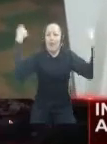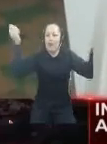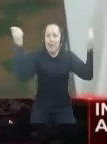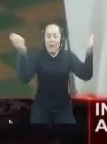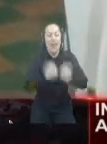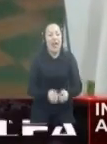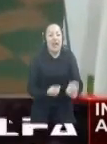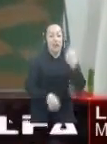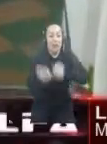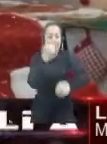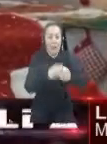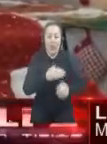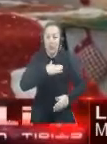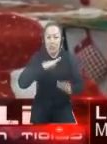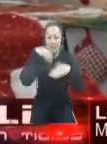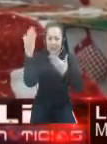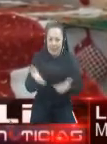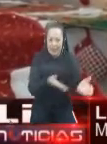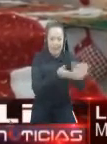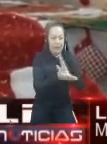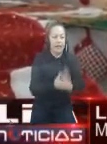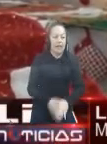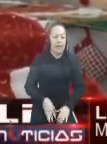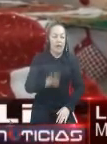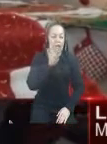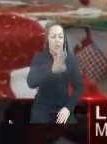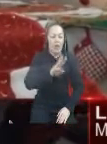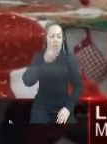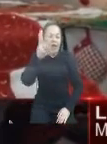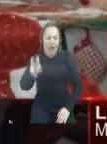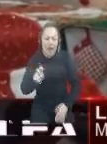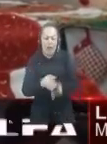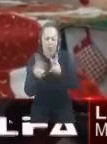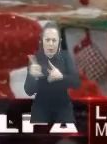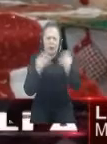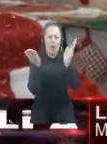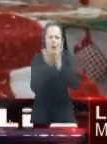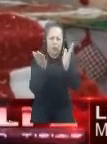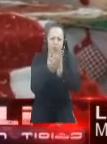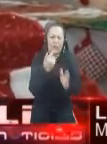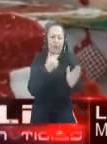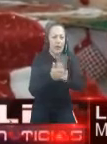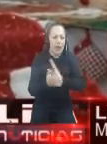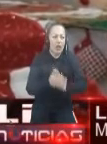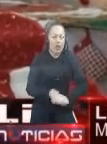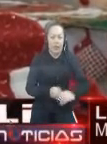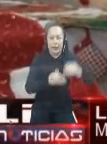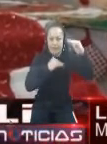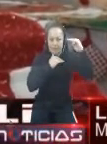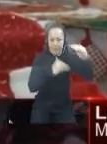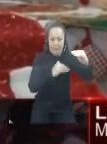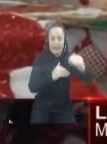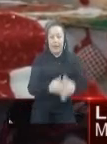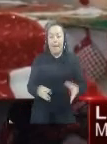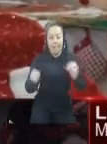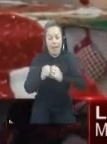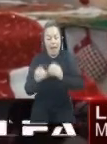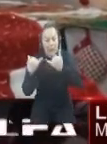productos a la comunidad. 48 alumnas en el periodo pasado y en este